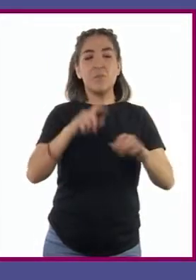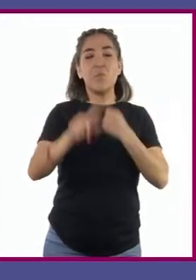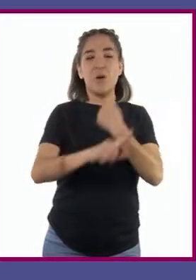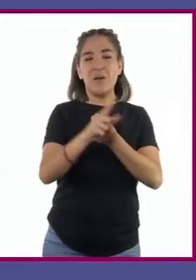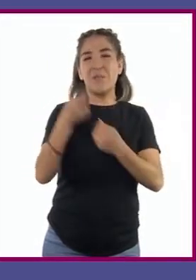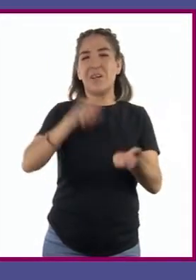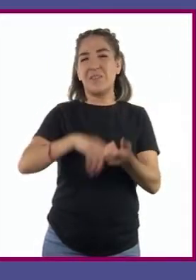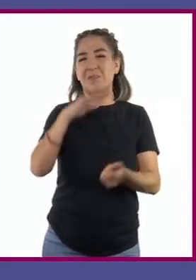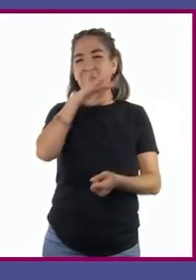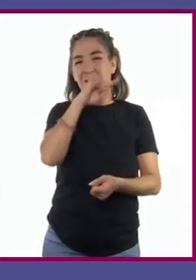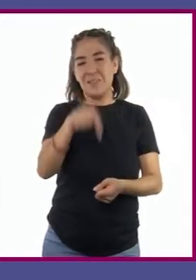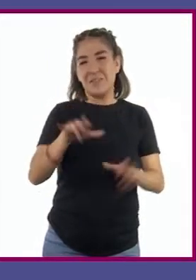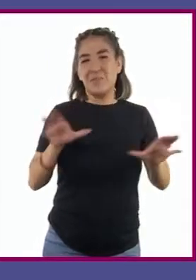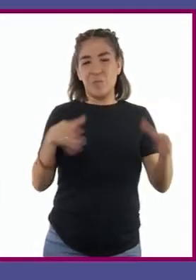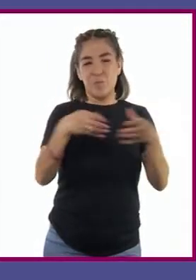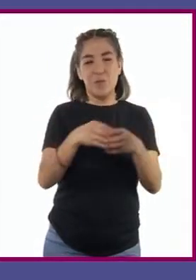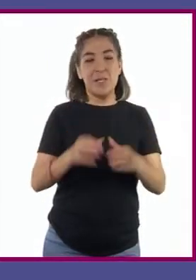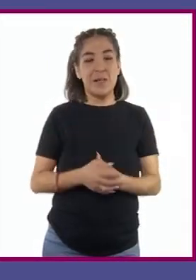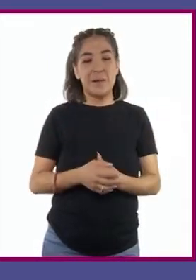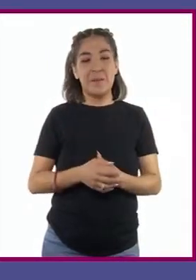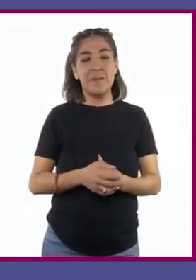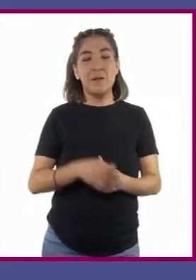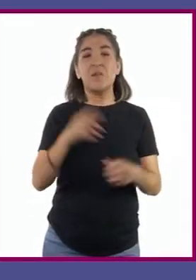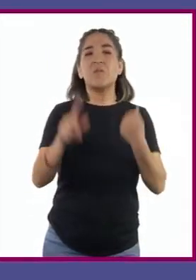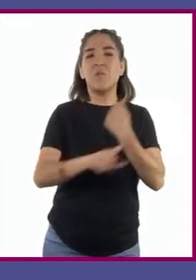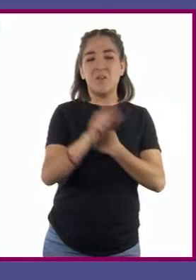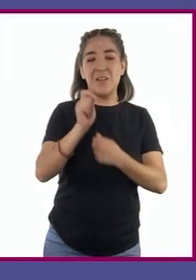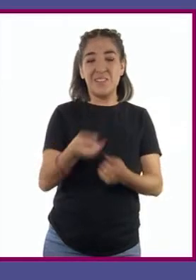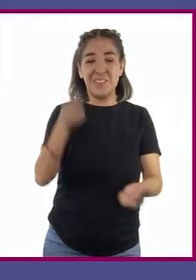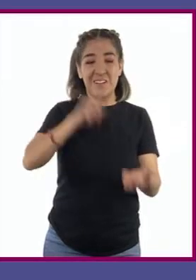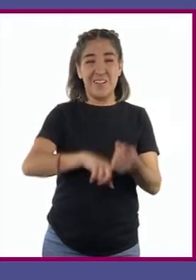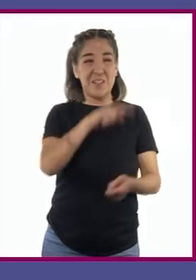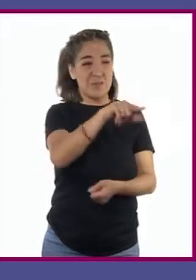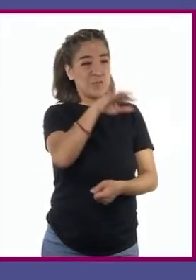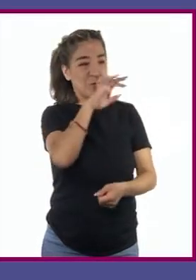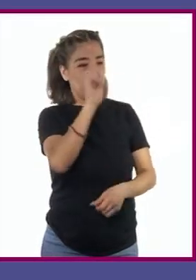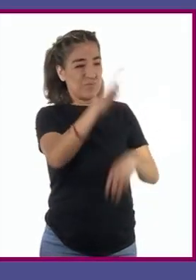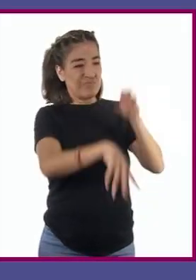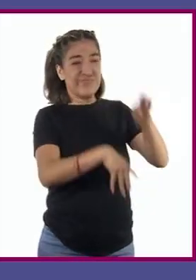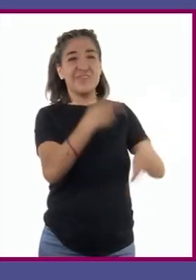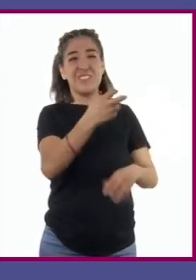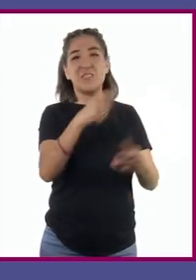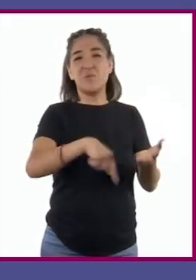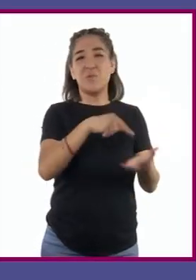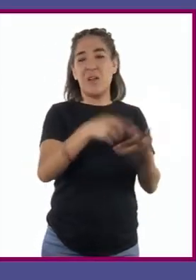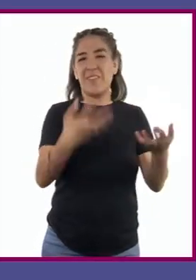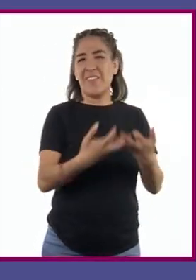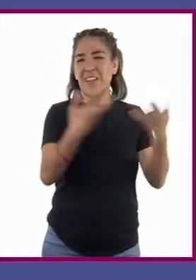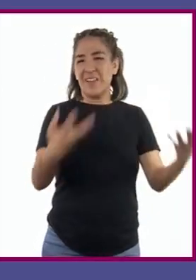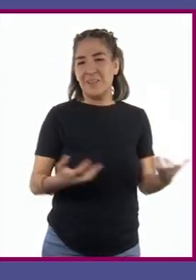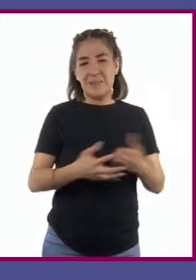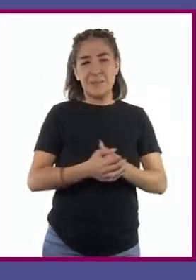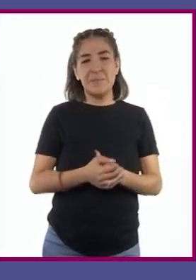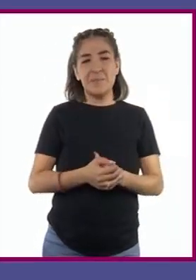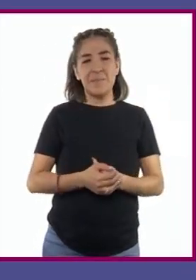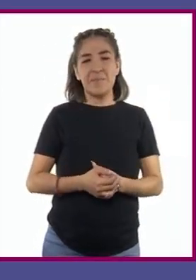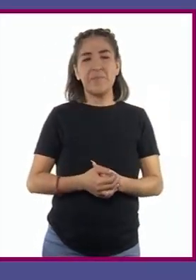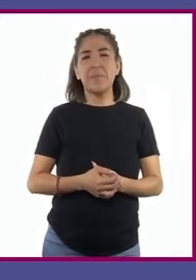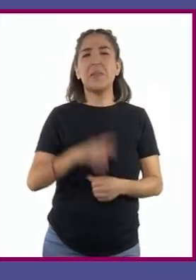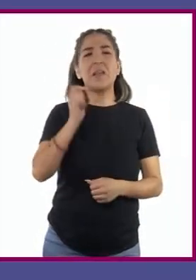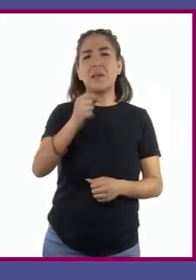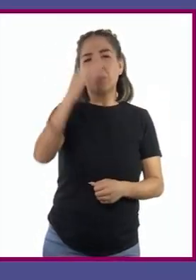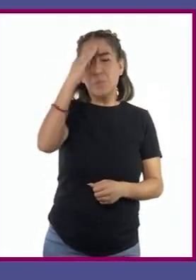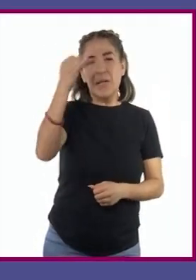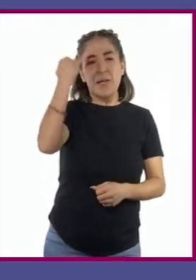comunidad. Problema, un terreno usado como vertedero o tiradero. Postura, este terreno baldío es